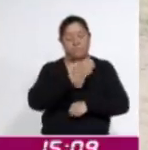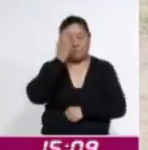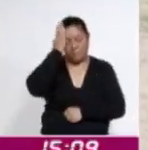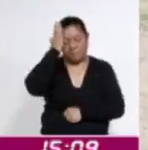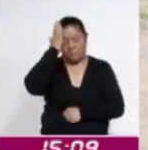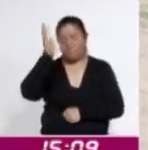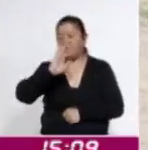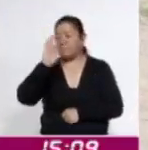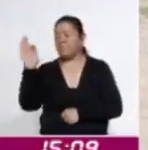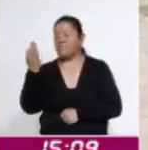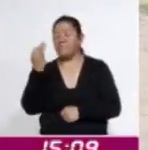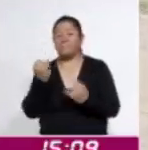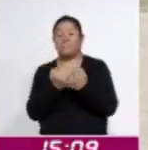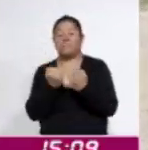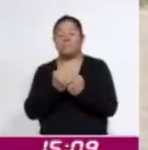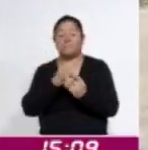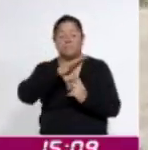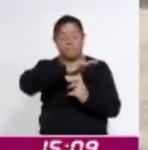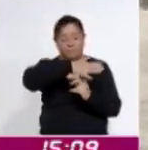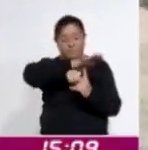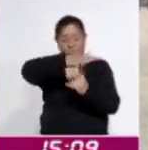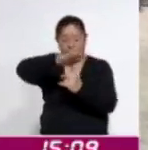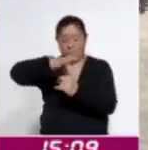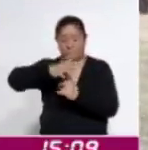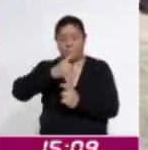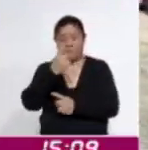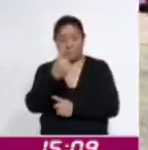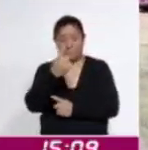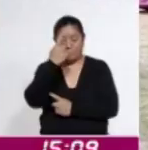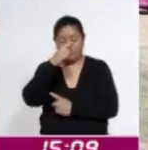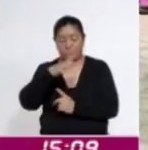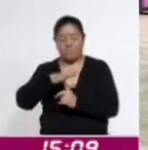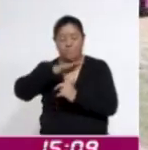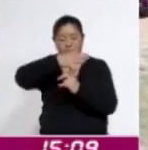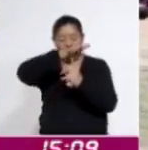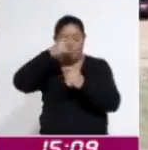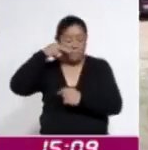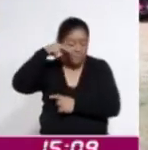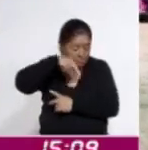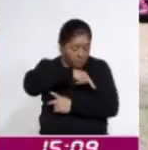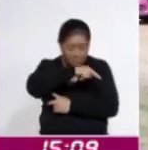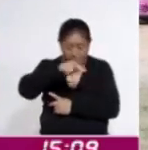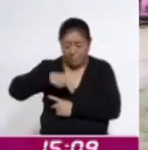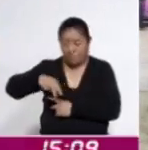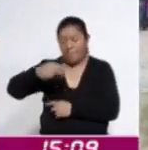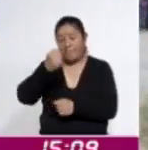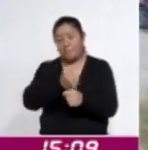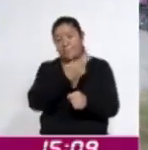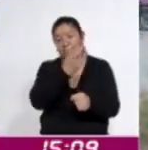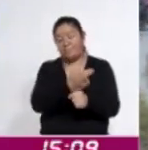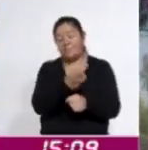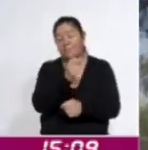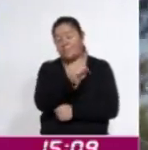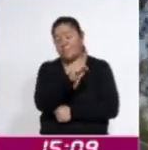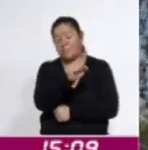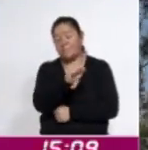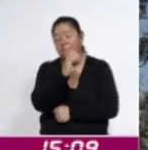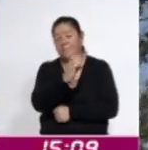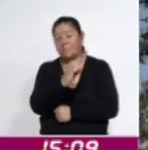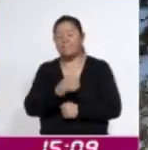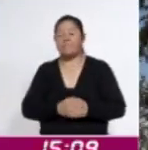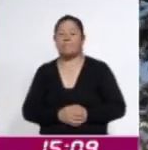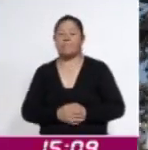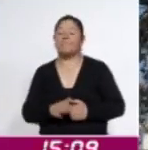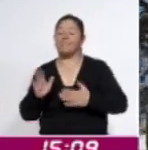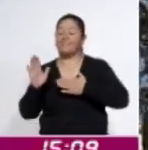federales, así como un helicóptero para realizar sobrevuelos en el municipio. La Secretaría de Seguridad Ciudadana refrenda su compromiso